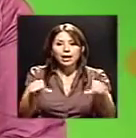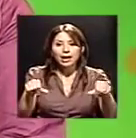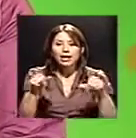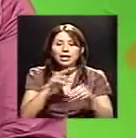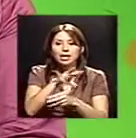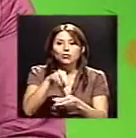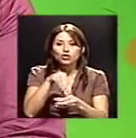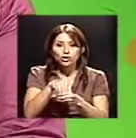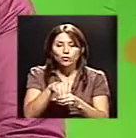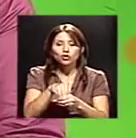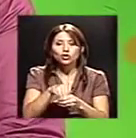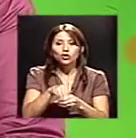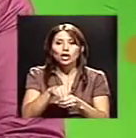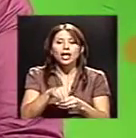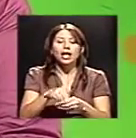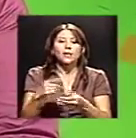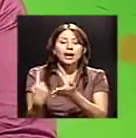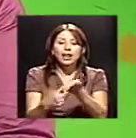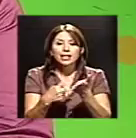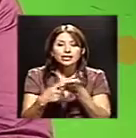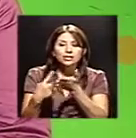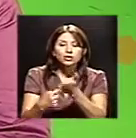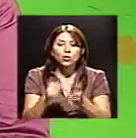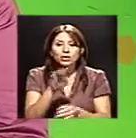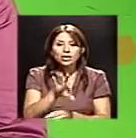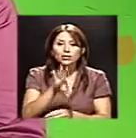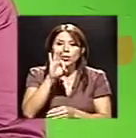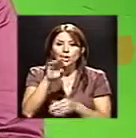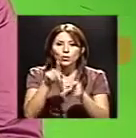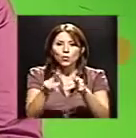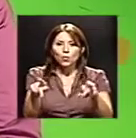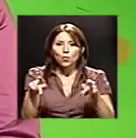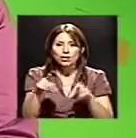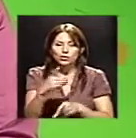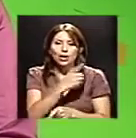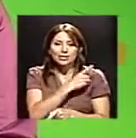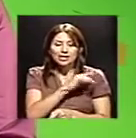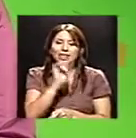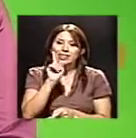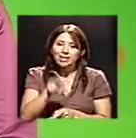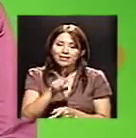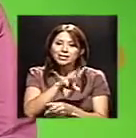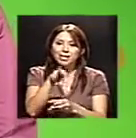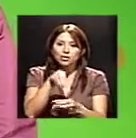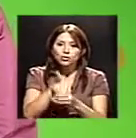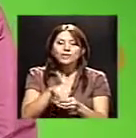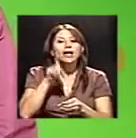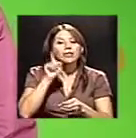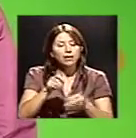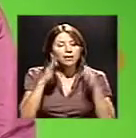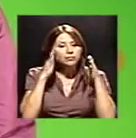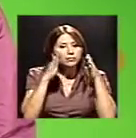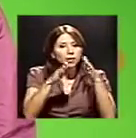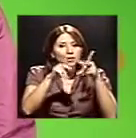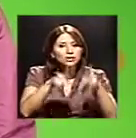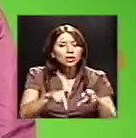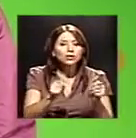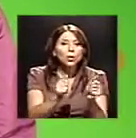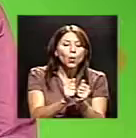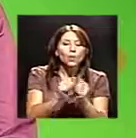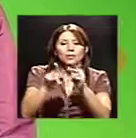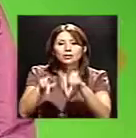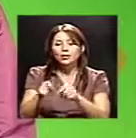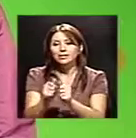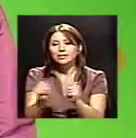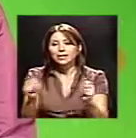en la decisión de la elección de un puesto de este tipo debe ser inclusiva. O sea, debe considerar a personas con discapacidad y sin